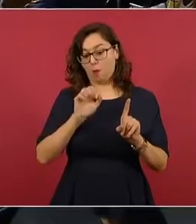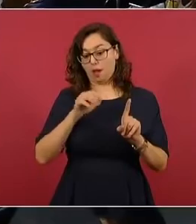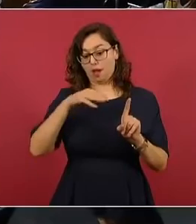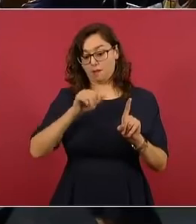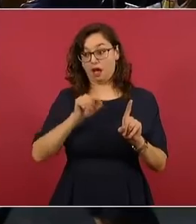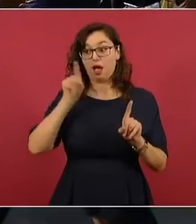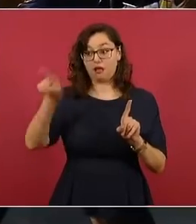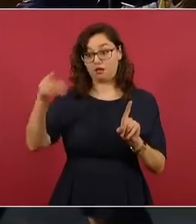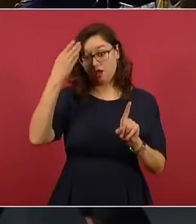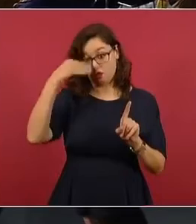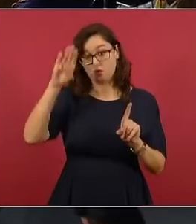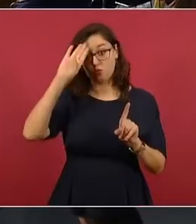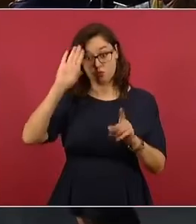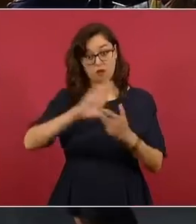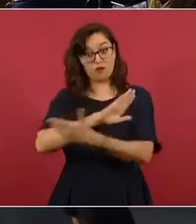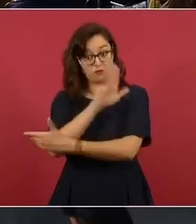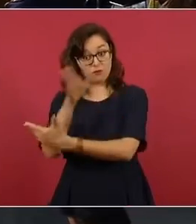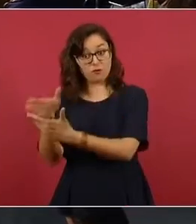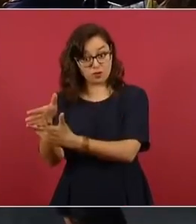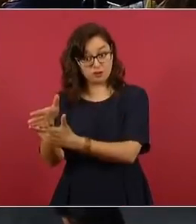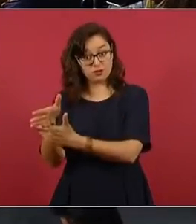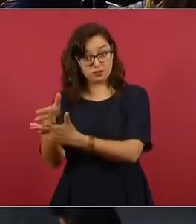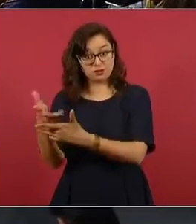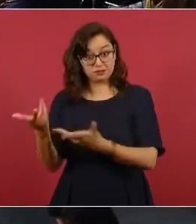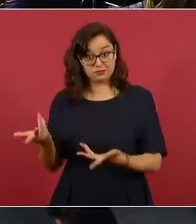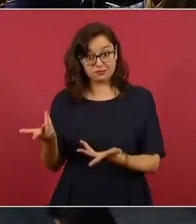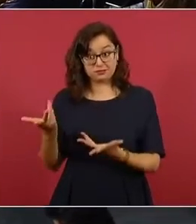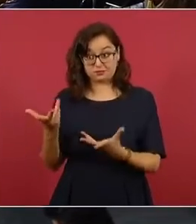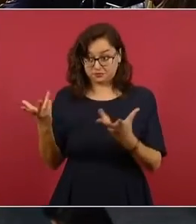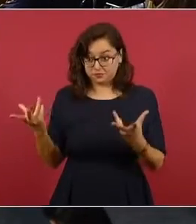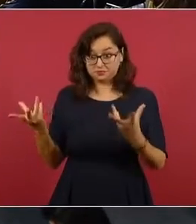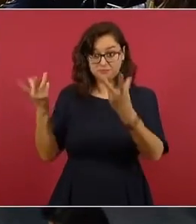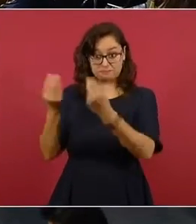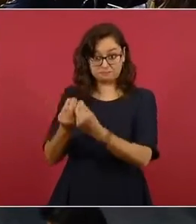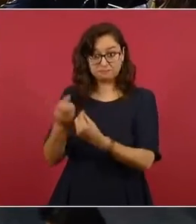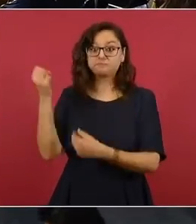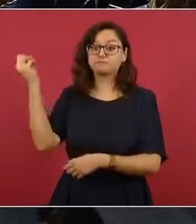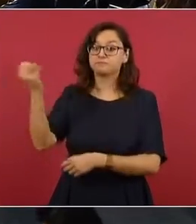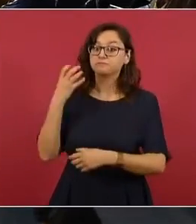Es más, en la última cumbre